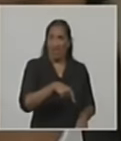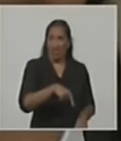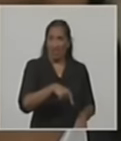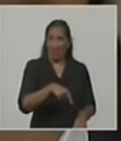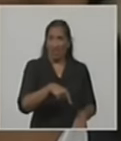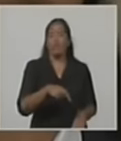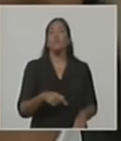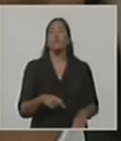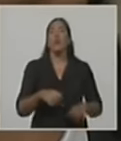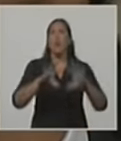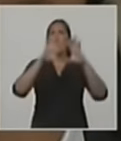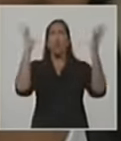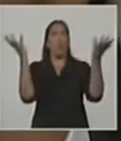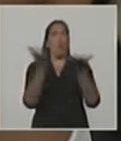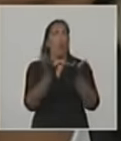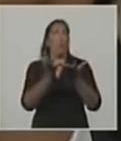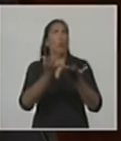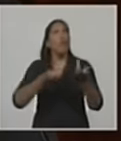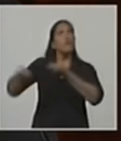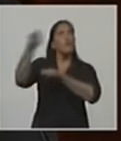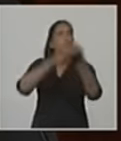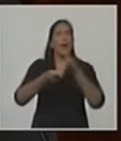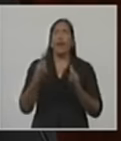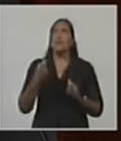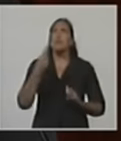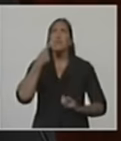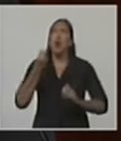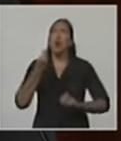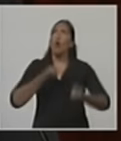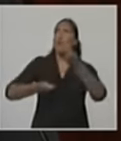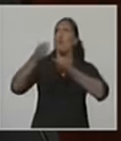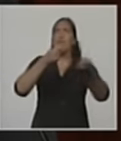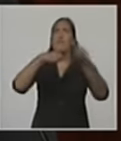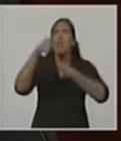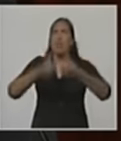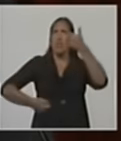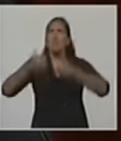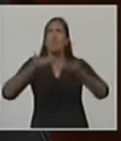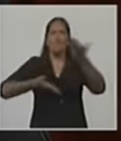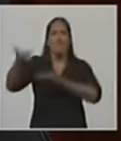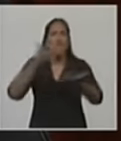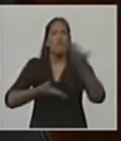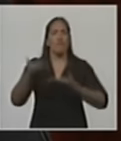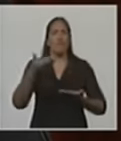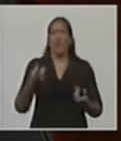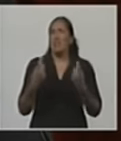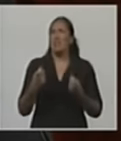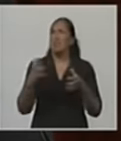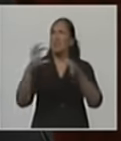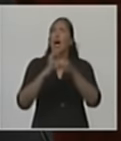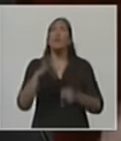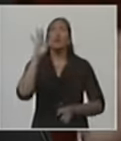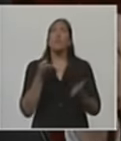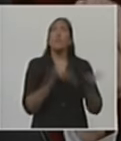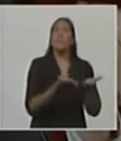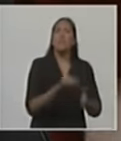En un mundo globalizado estamos obligados a competir. La competitividad no es un tema que beneficia a inversores o empresarios, sino